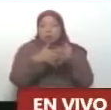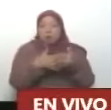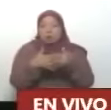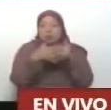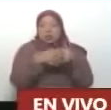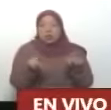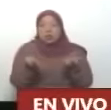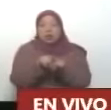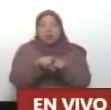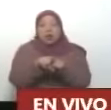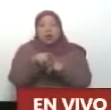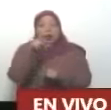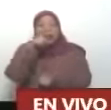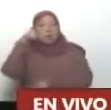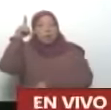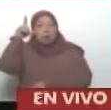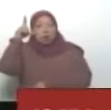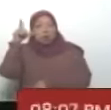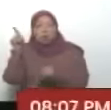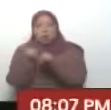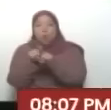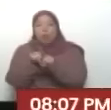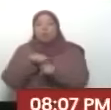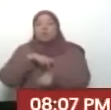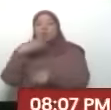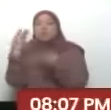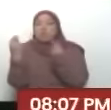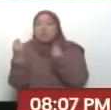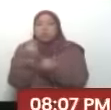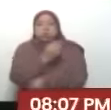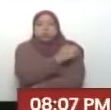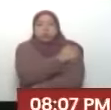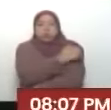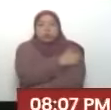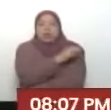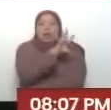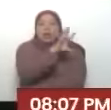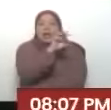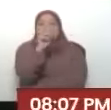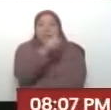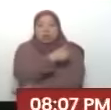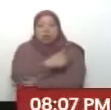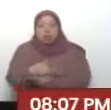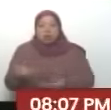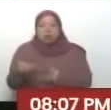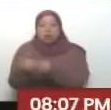Leopoldo López en Madrid, también forrado de plata, 500 millones de dólares tendrá, o más.